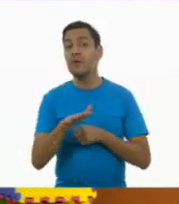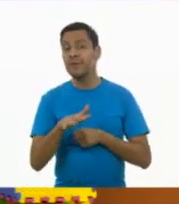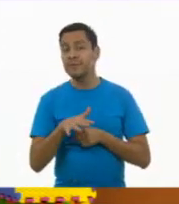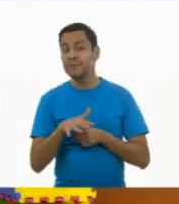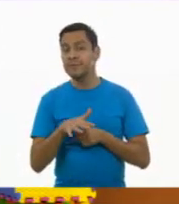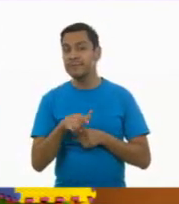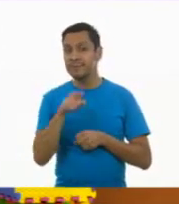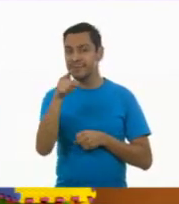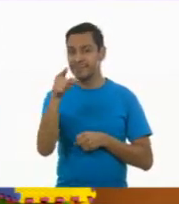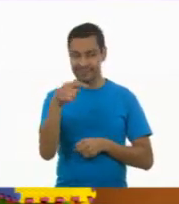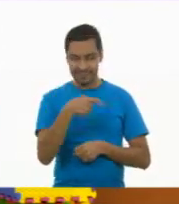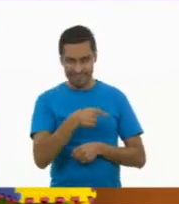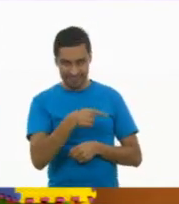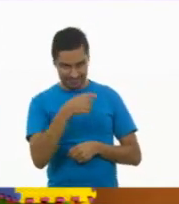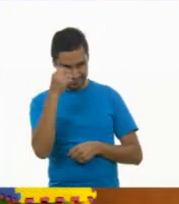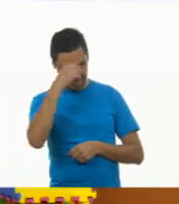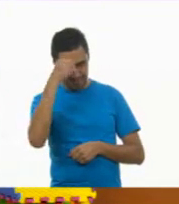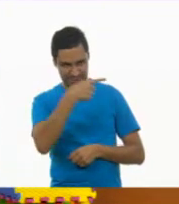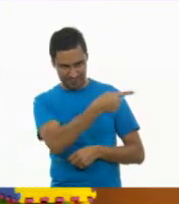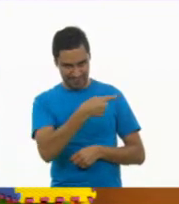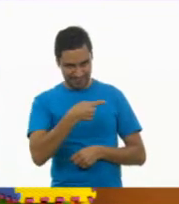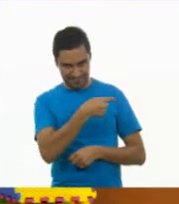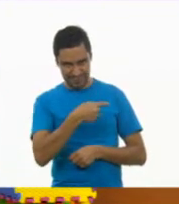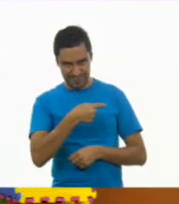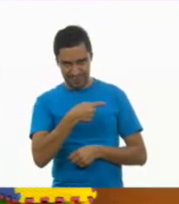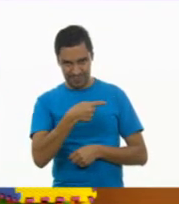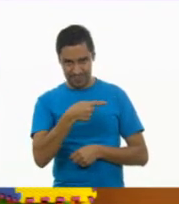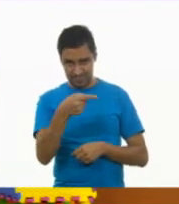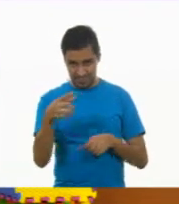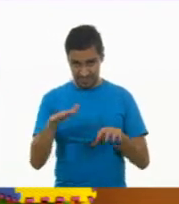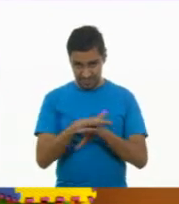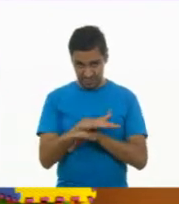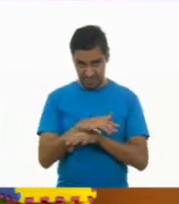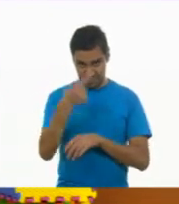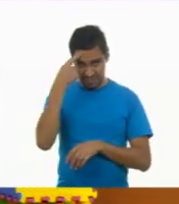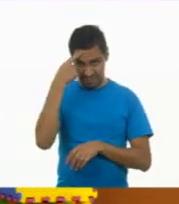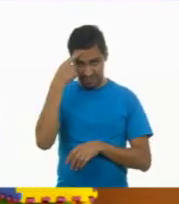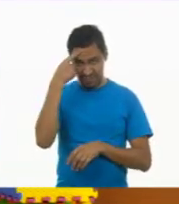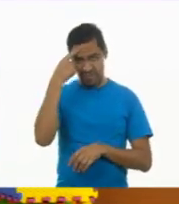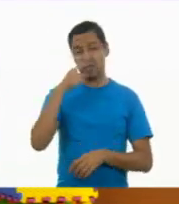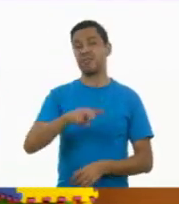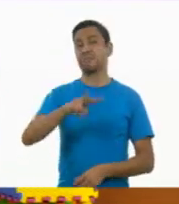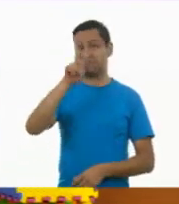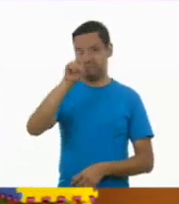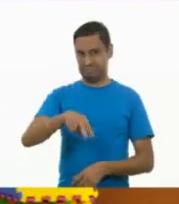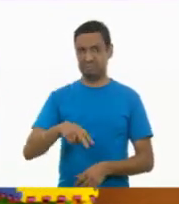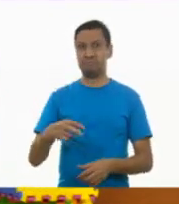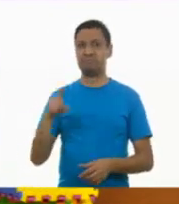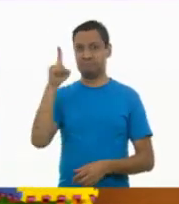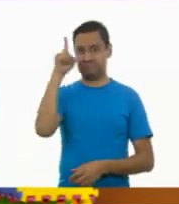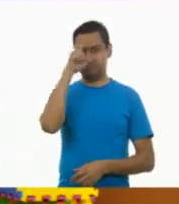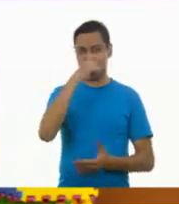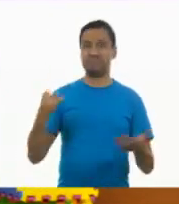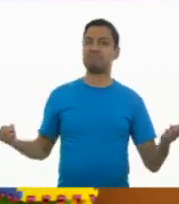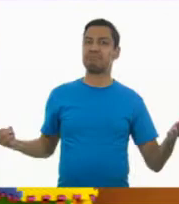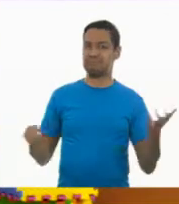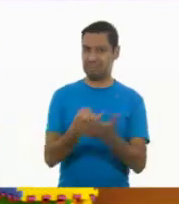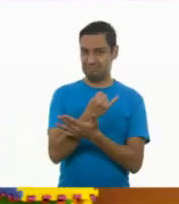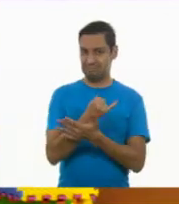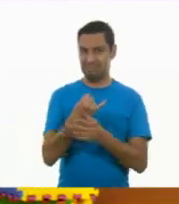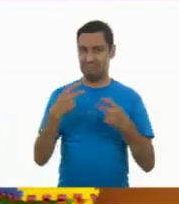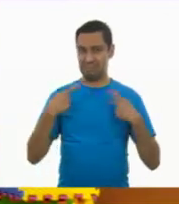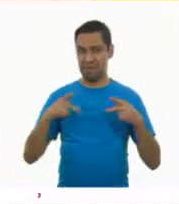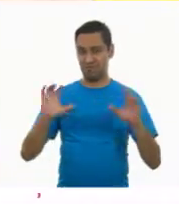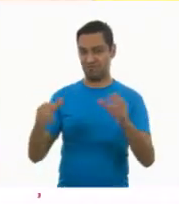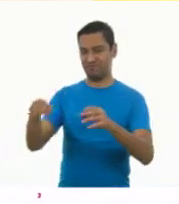opinión cuando escucharon a Panchito y a Pepe? Es difícil, ciertamente, tomar decisiones con y para muchas